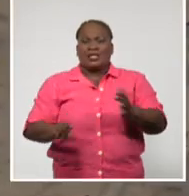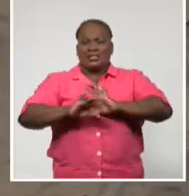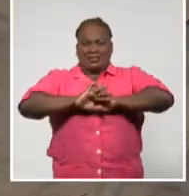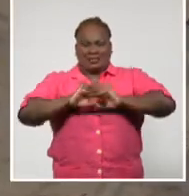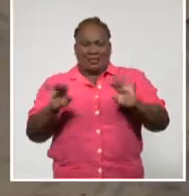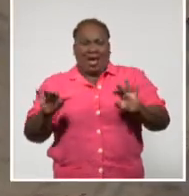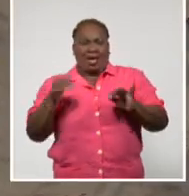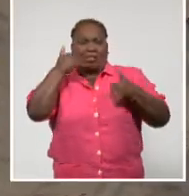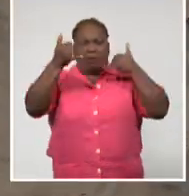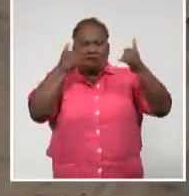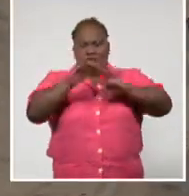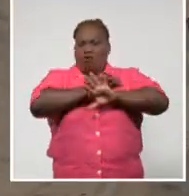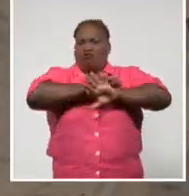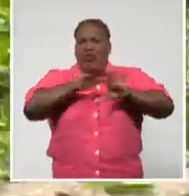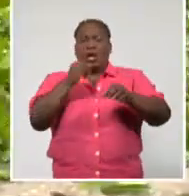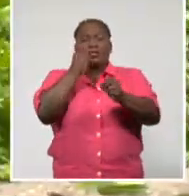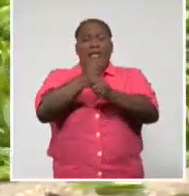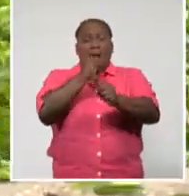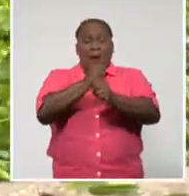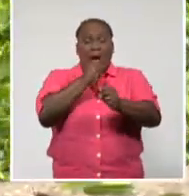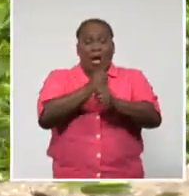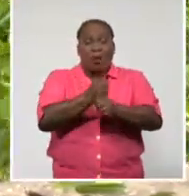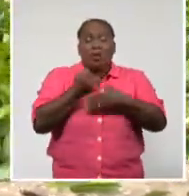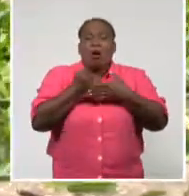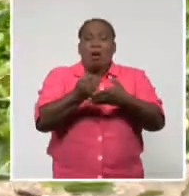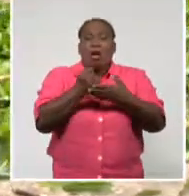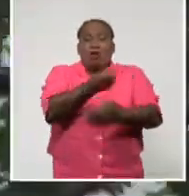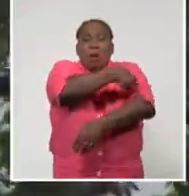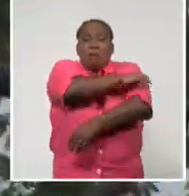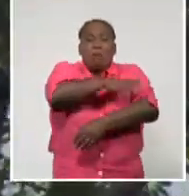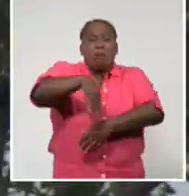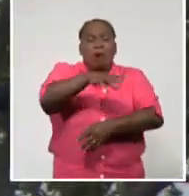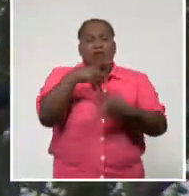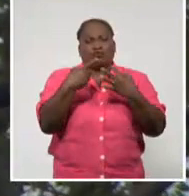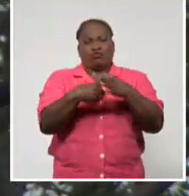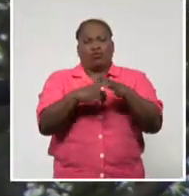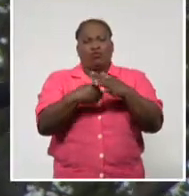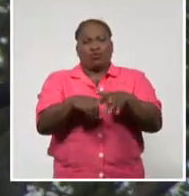los pobladores trabajan y se solidarizan por soluciones colectivas.